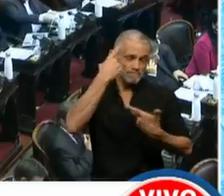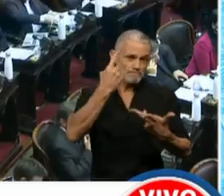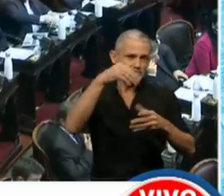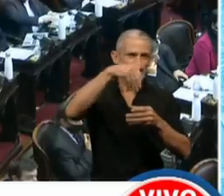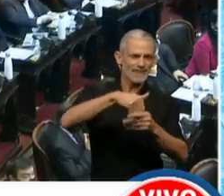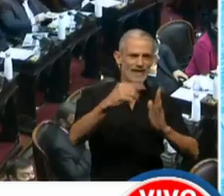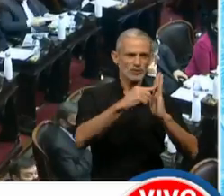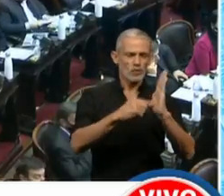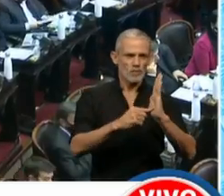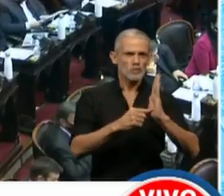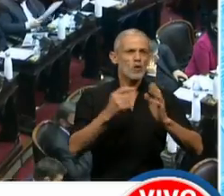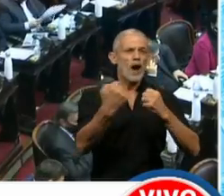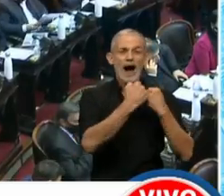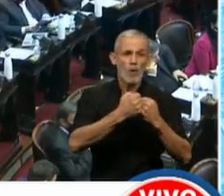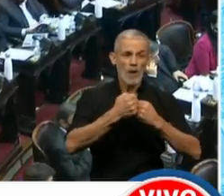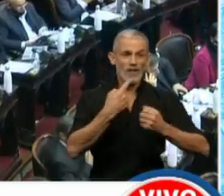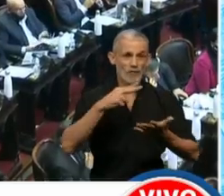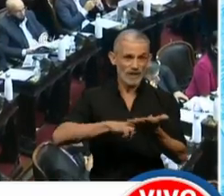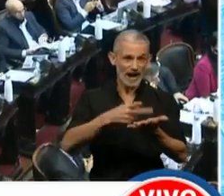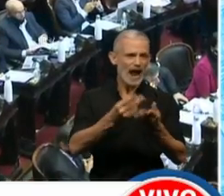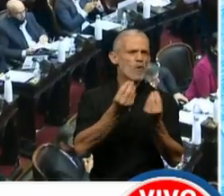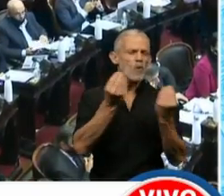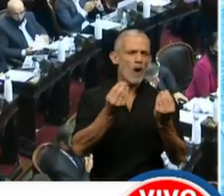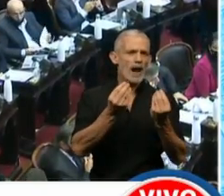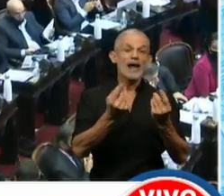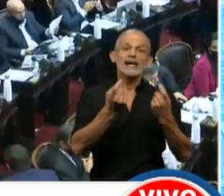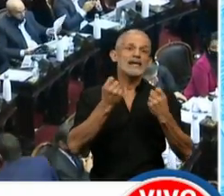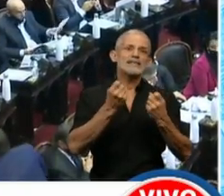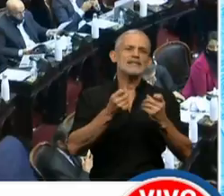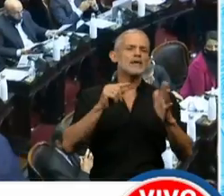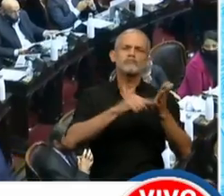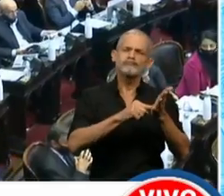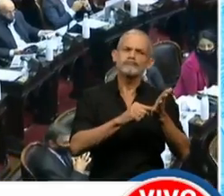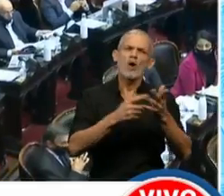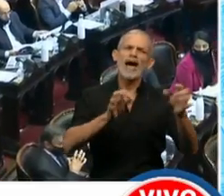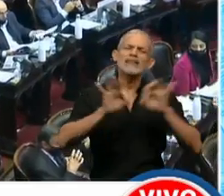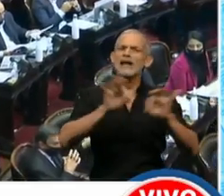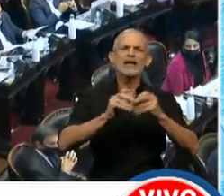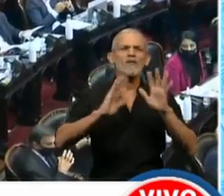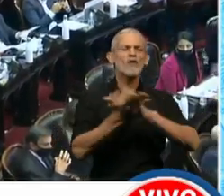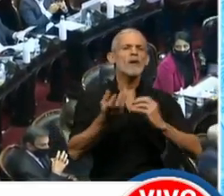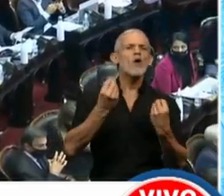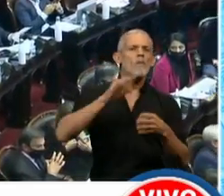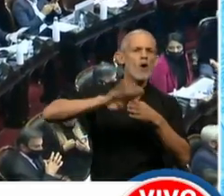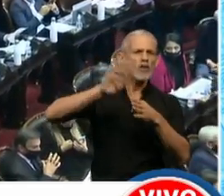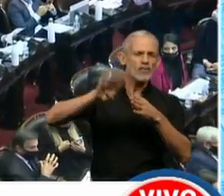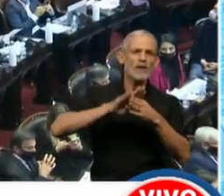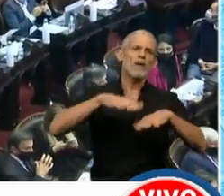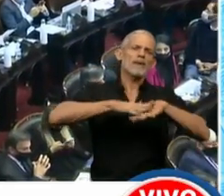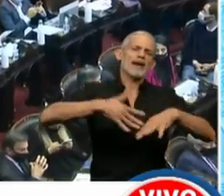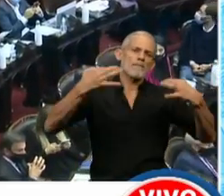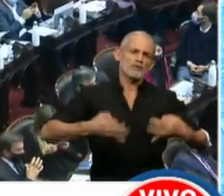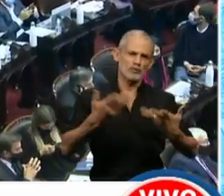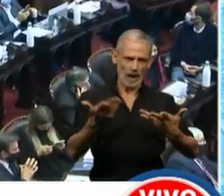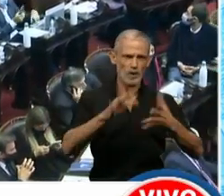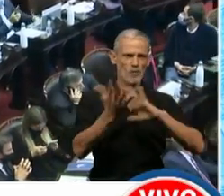el acuerdo es la necesidad de definir una estrategia para el endeudamiento responsable es el